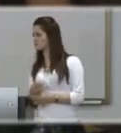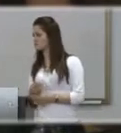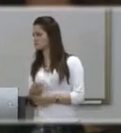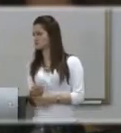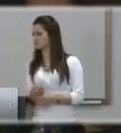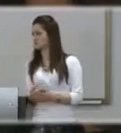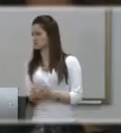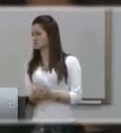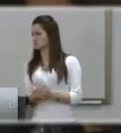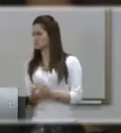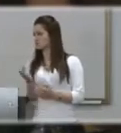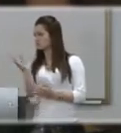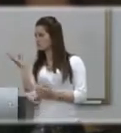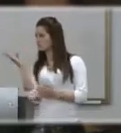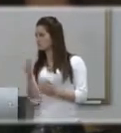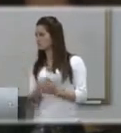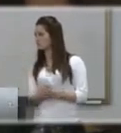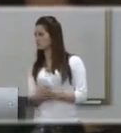Sí.